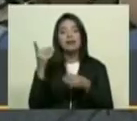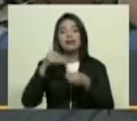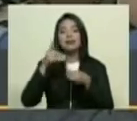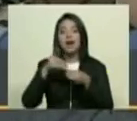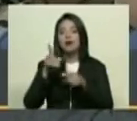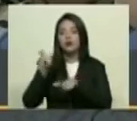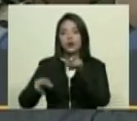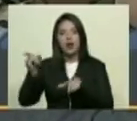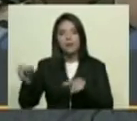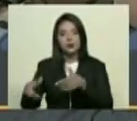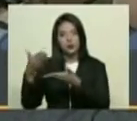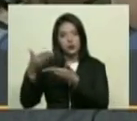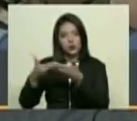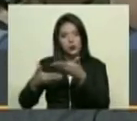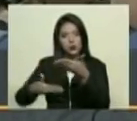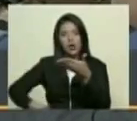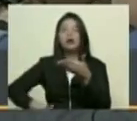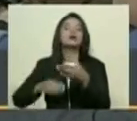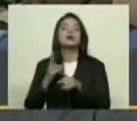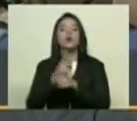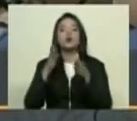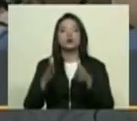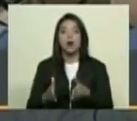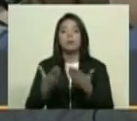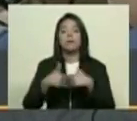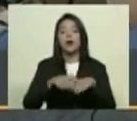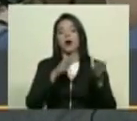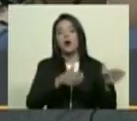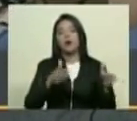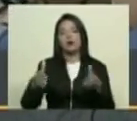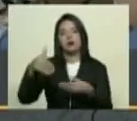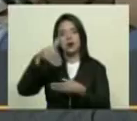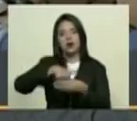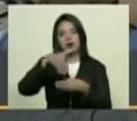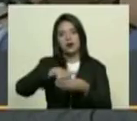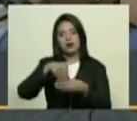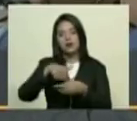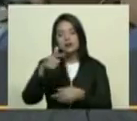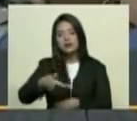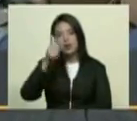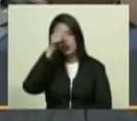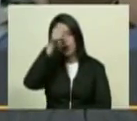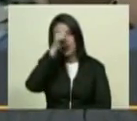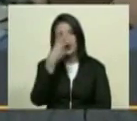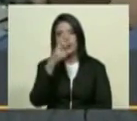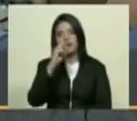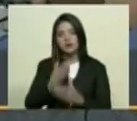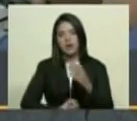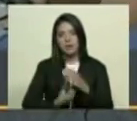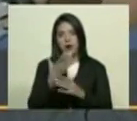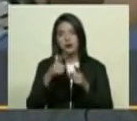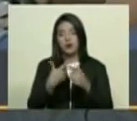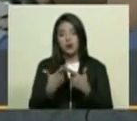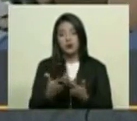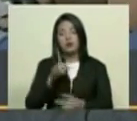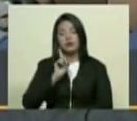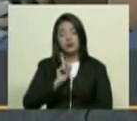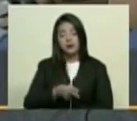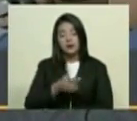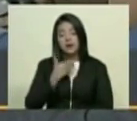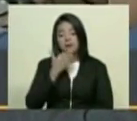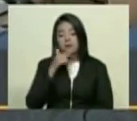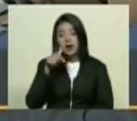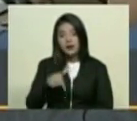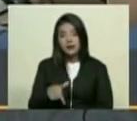lectores que utilizaremos para organizar la elección de este domingo 20 de mayo entonces tenemos que para este